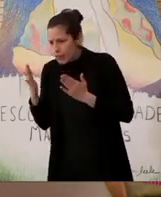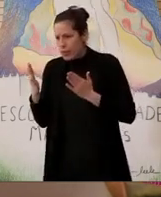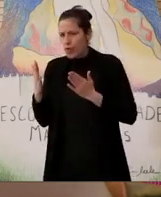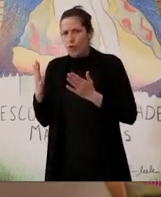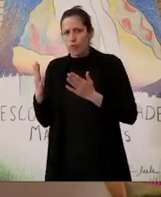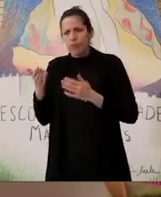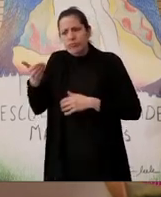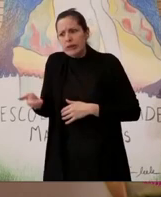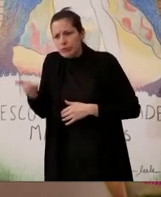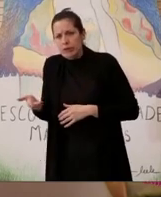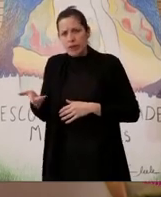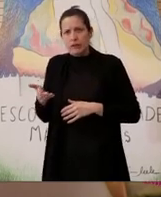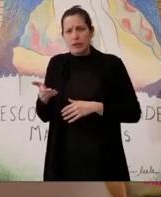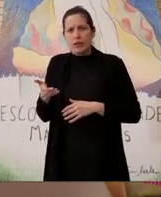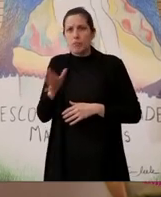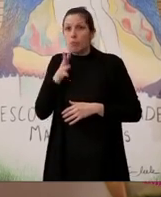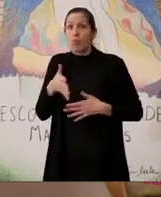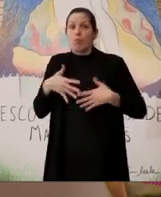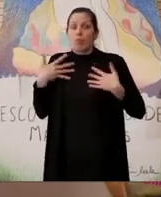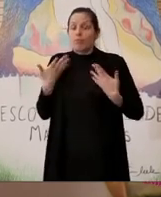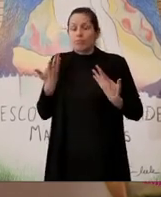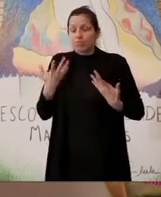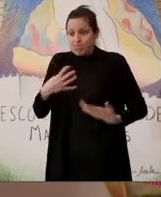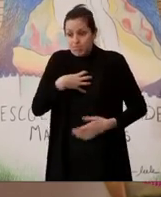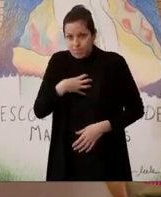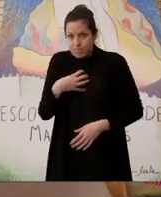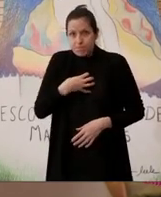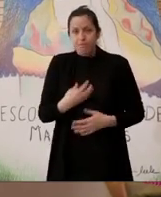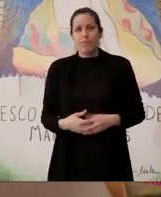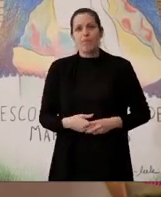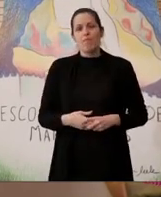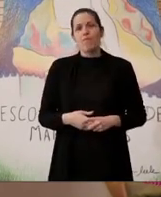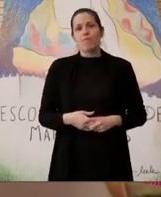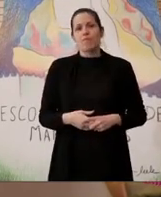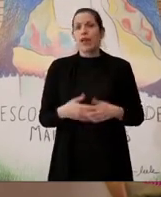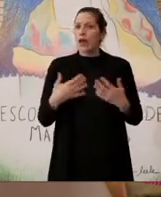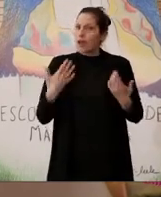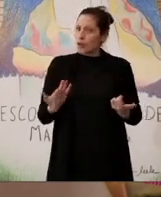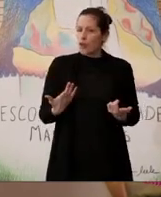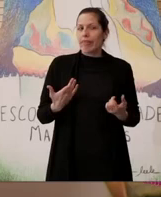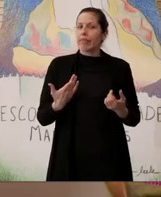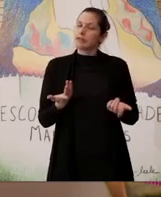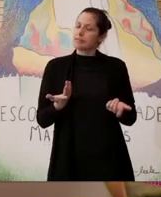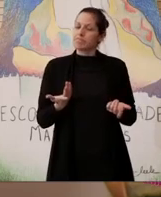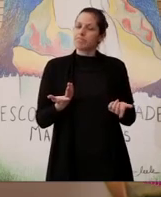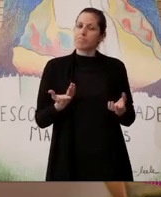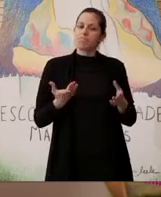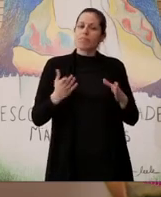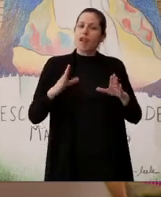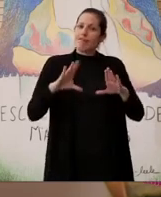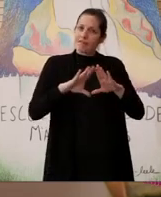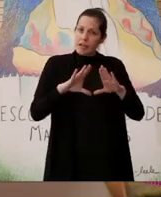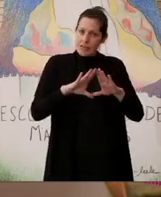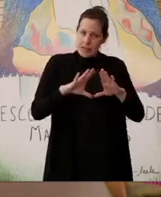importantes para no no entonces o tempo da política Cuántas gafas dofeminismo hay que